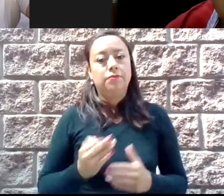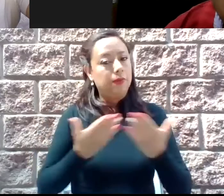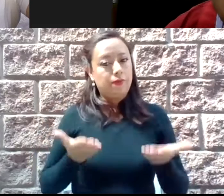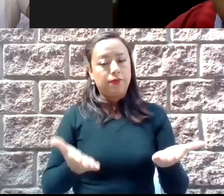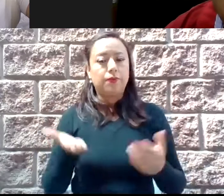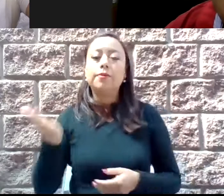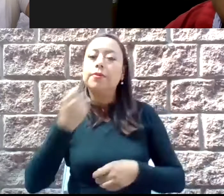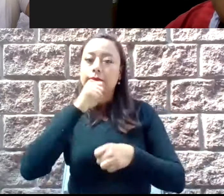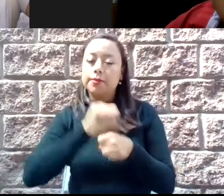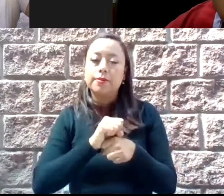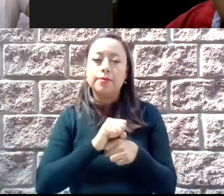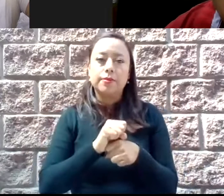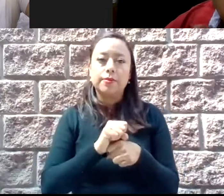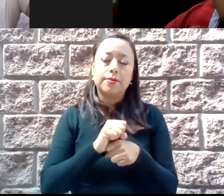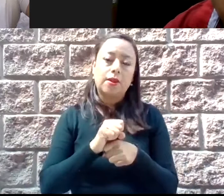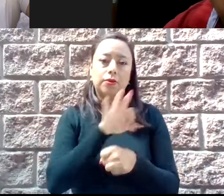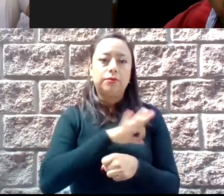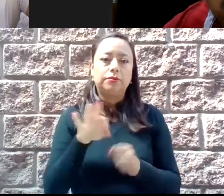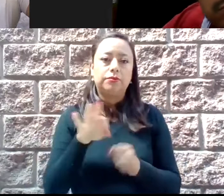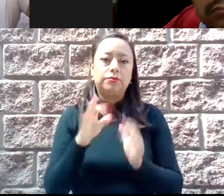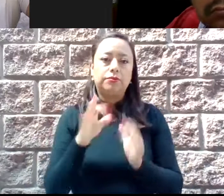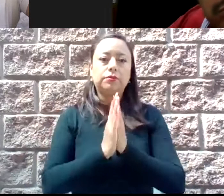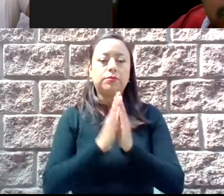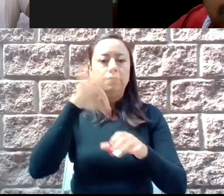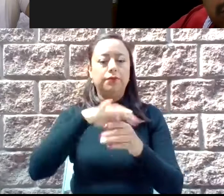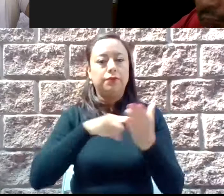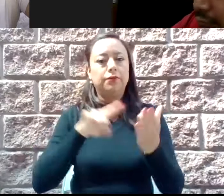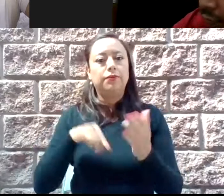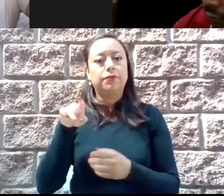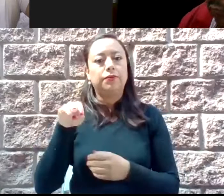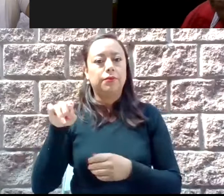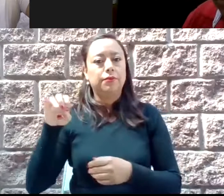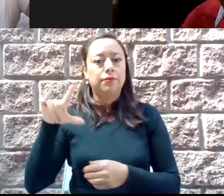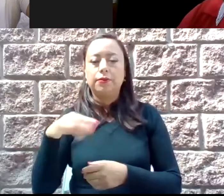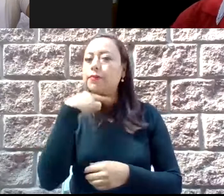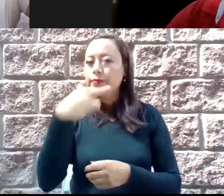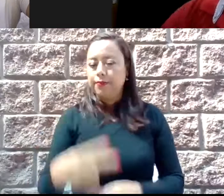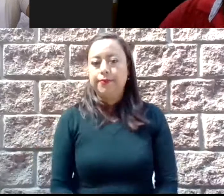a la Secretaría pueda recoger la votación de manera nominal de viva voz.